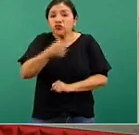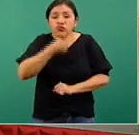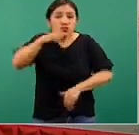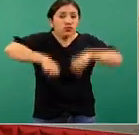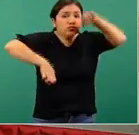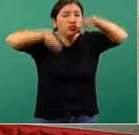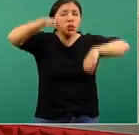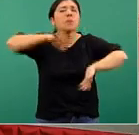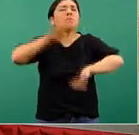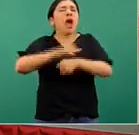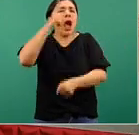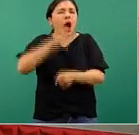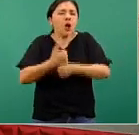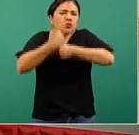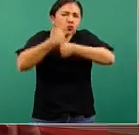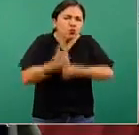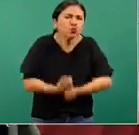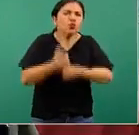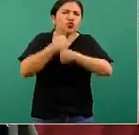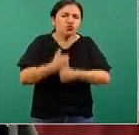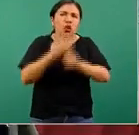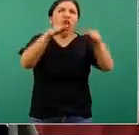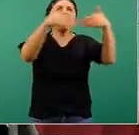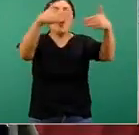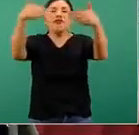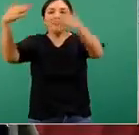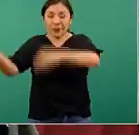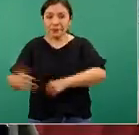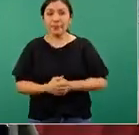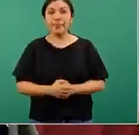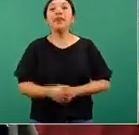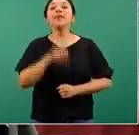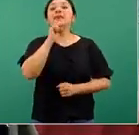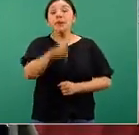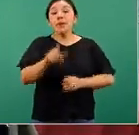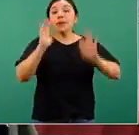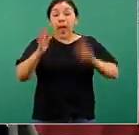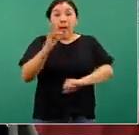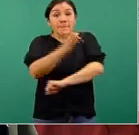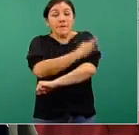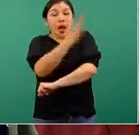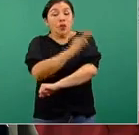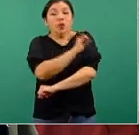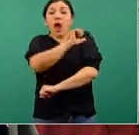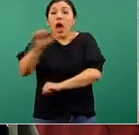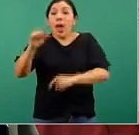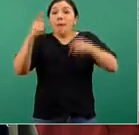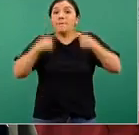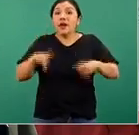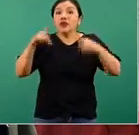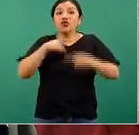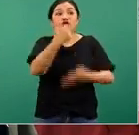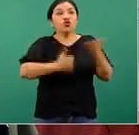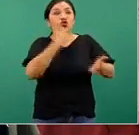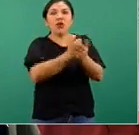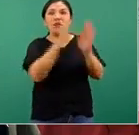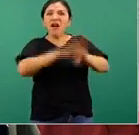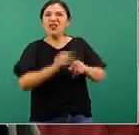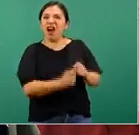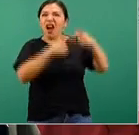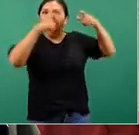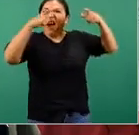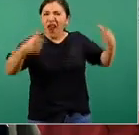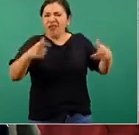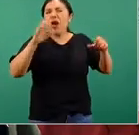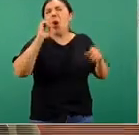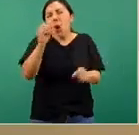viven la mayor vulnerabilidad social. También se empezó a vacunar a las personas en las grandes ciudades o en las ciudades de